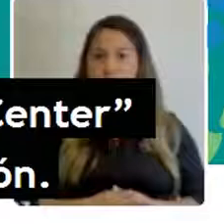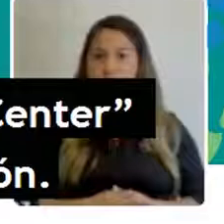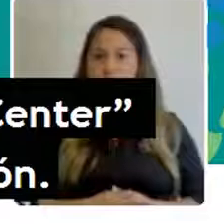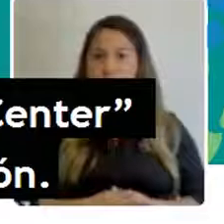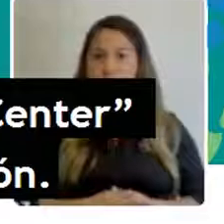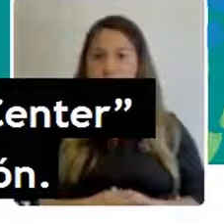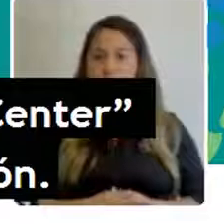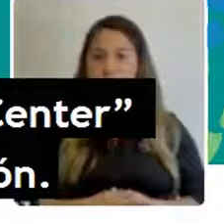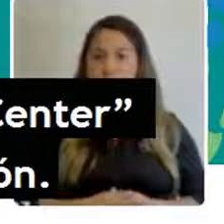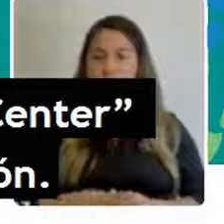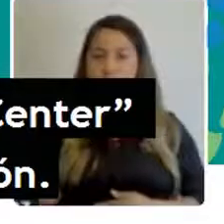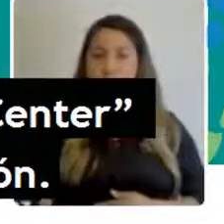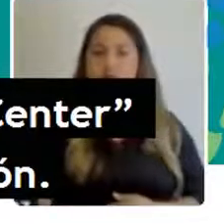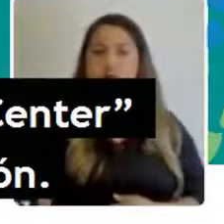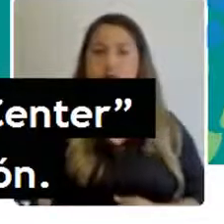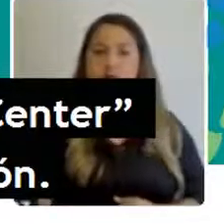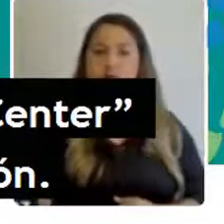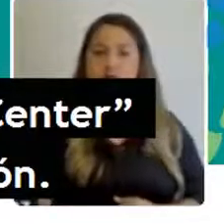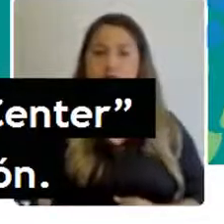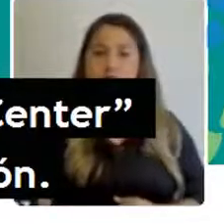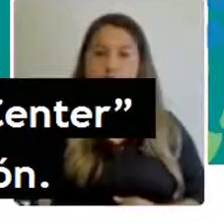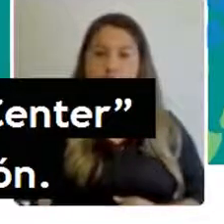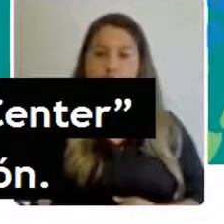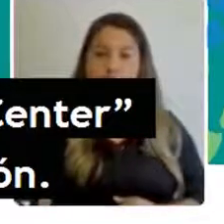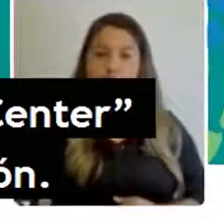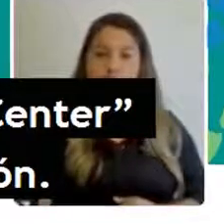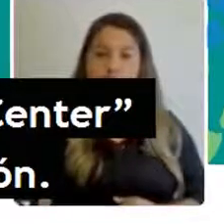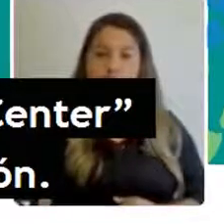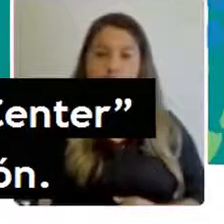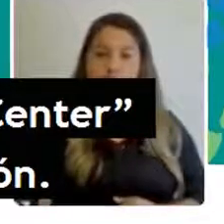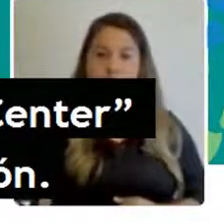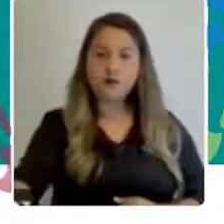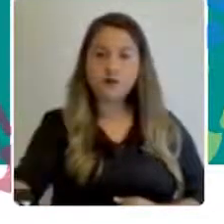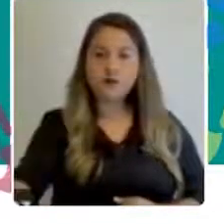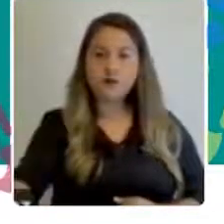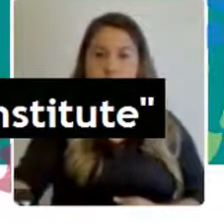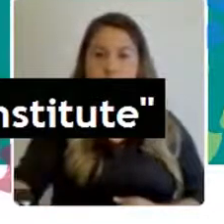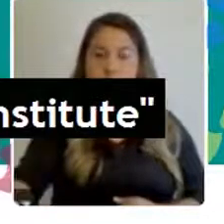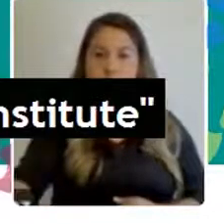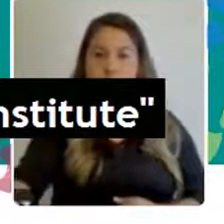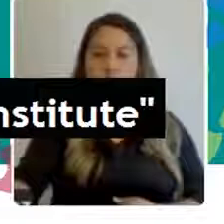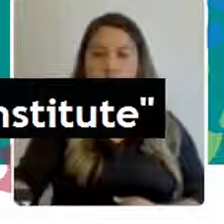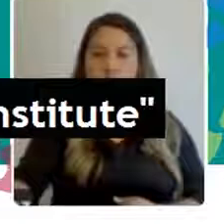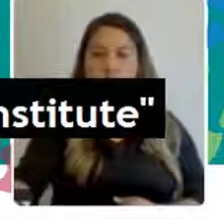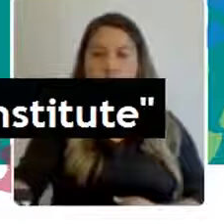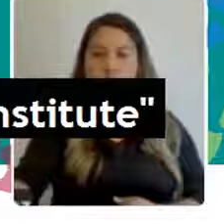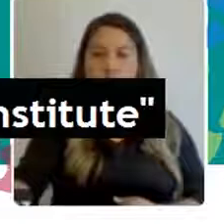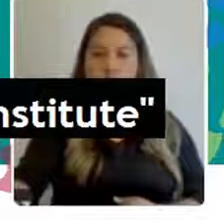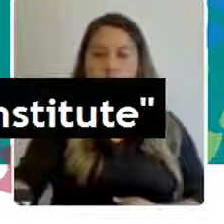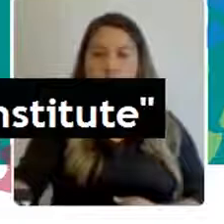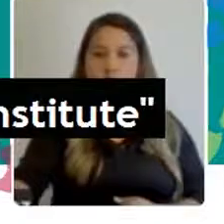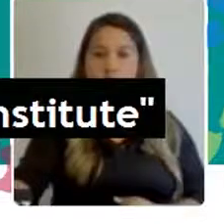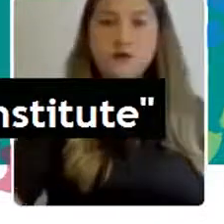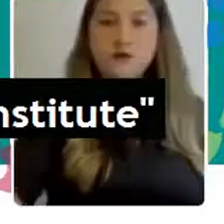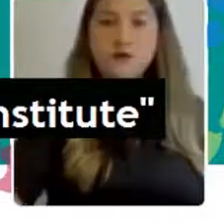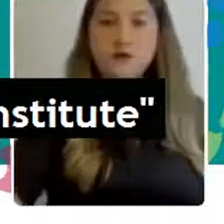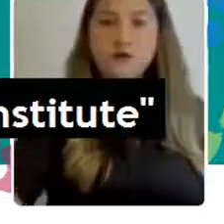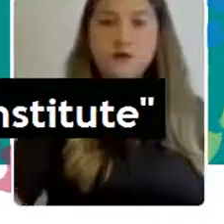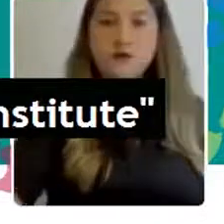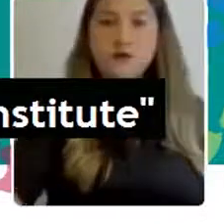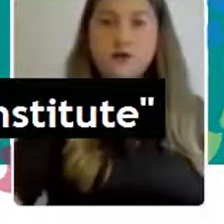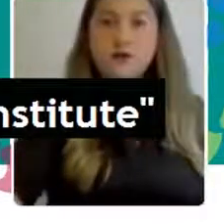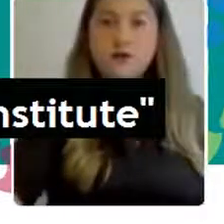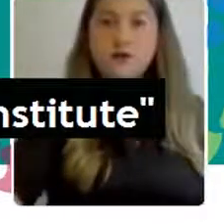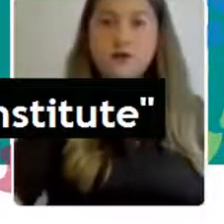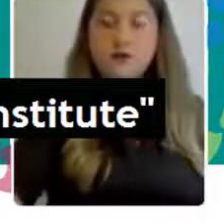Development Research Center de Canadá para proyectos de investigación, de la Universidad de Chile, del Graduate Institute de